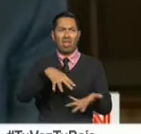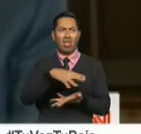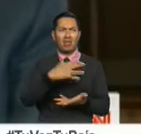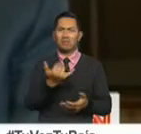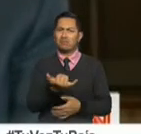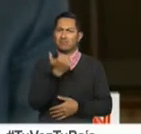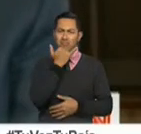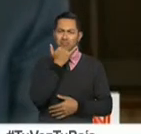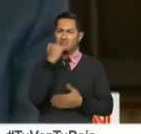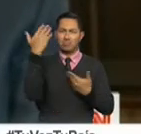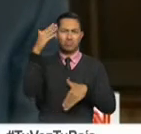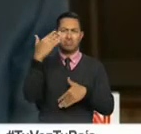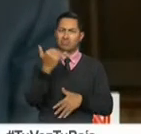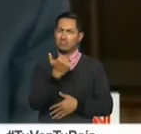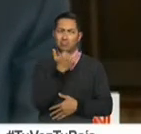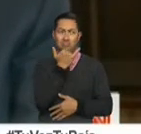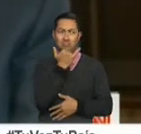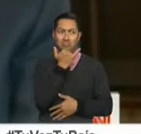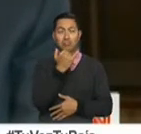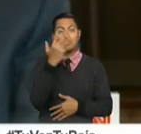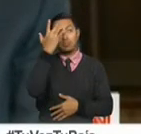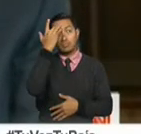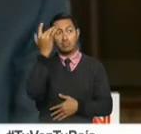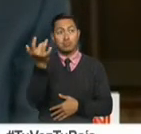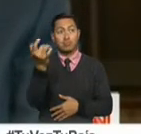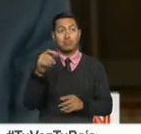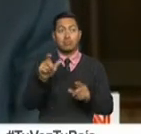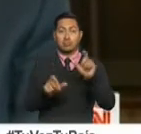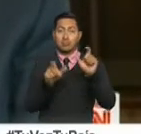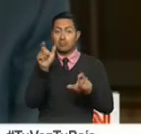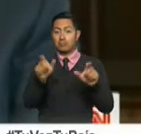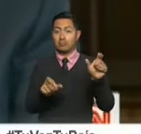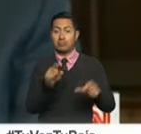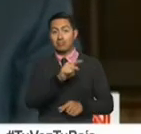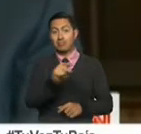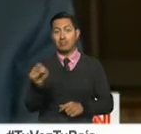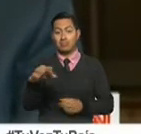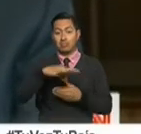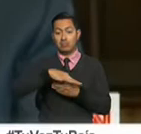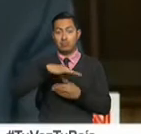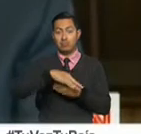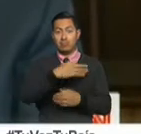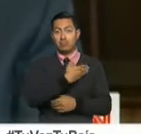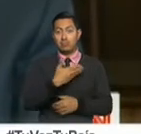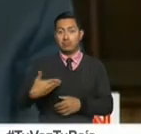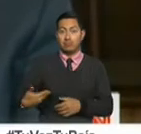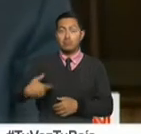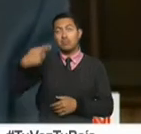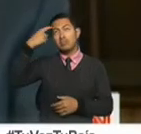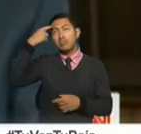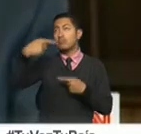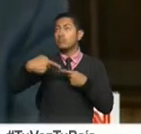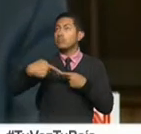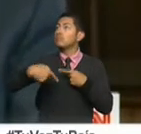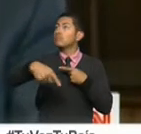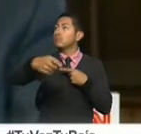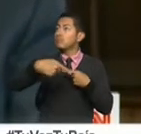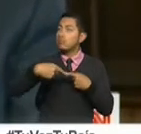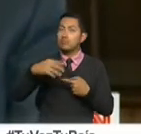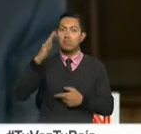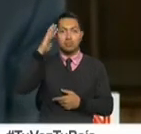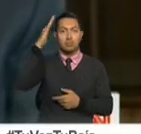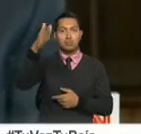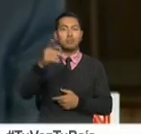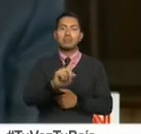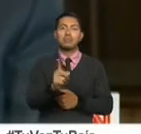es una aberración política. ¿Por qué? Porque las personas que quieren reelegirse piensan en el próximo periodo, no piensan en el próximo futuro del